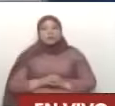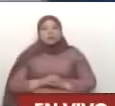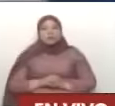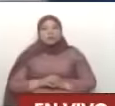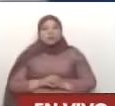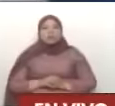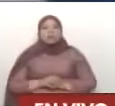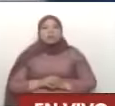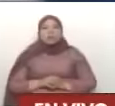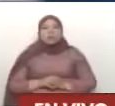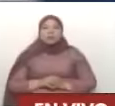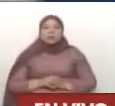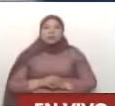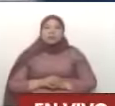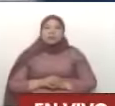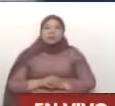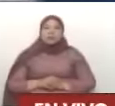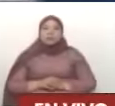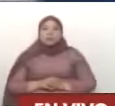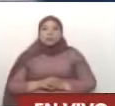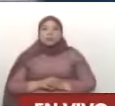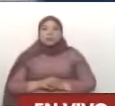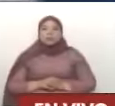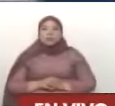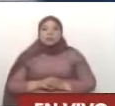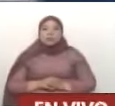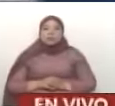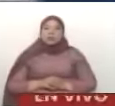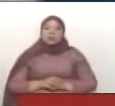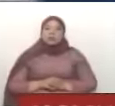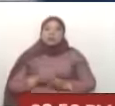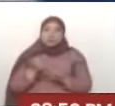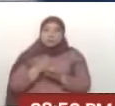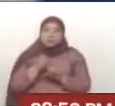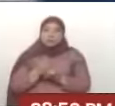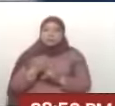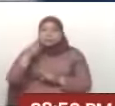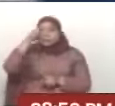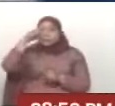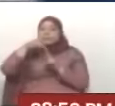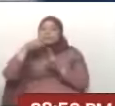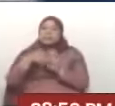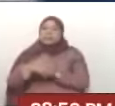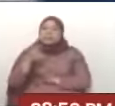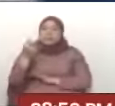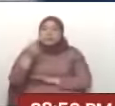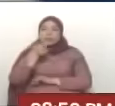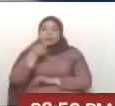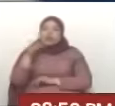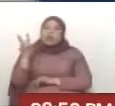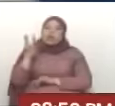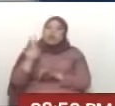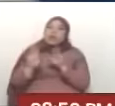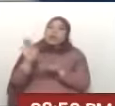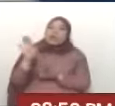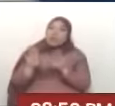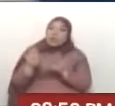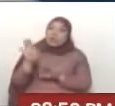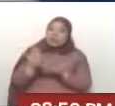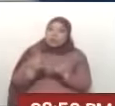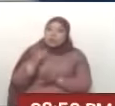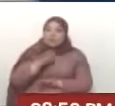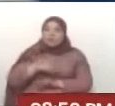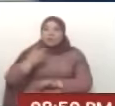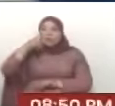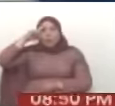tarea de seguir posicionando. Usted ha dicho que tenemos que abrirnos hacia nuevos horizontes. La Venezuela del turismo, la Venezuela de lo